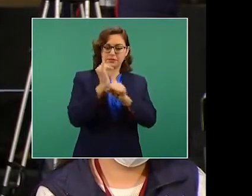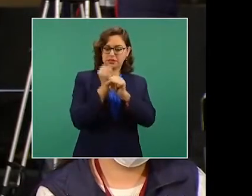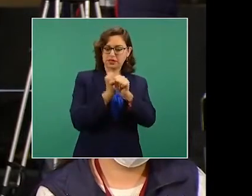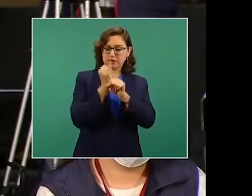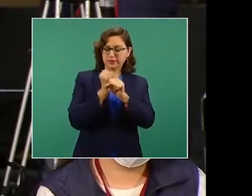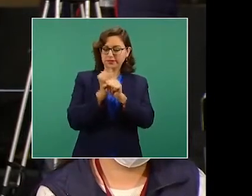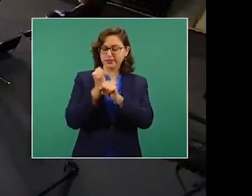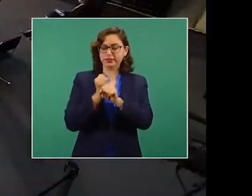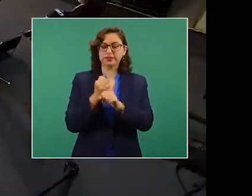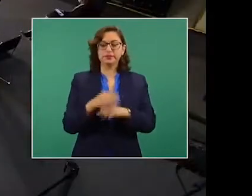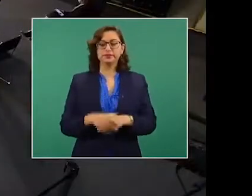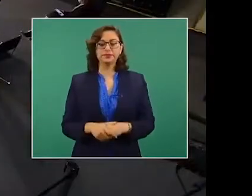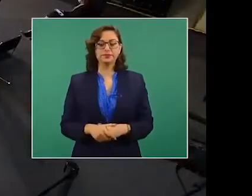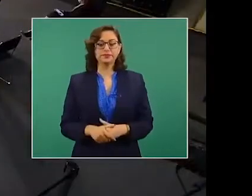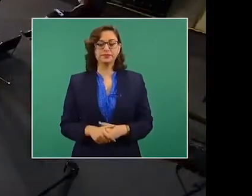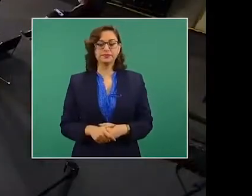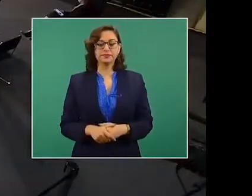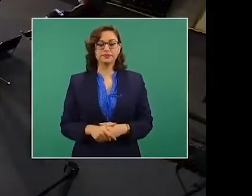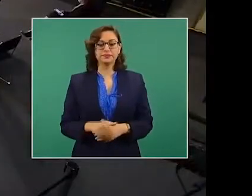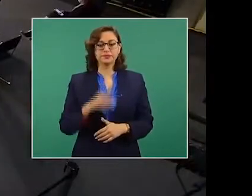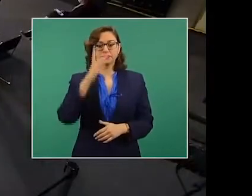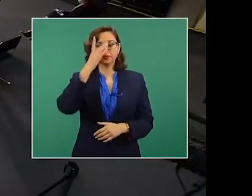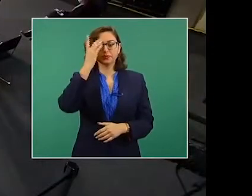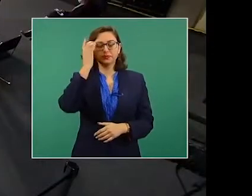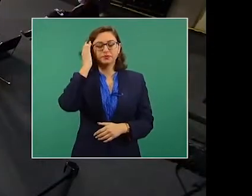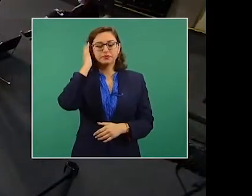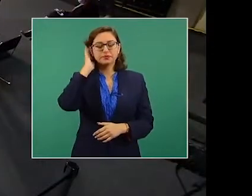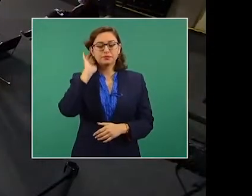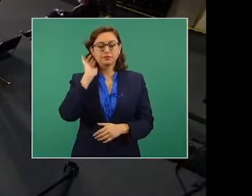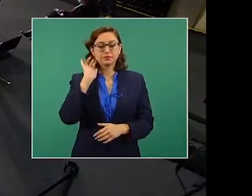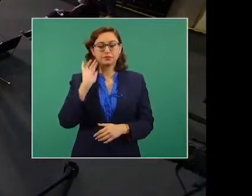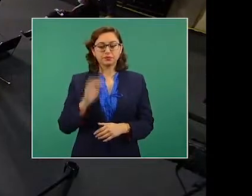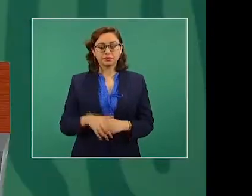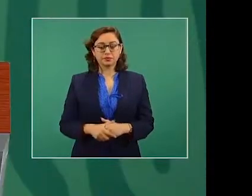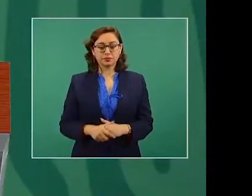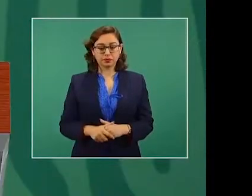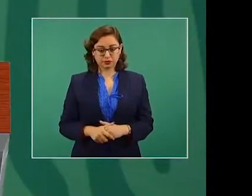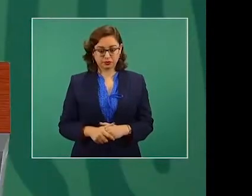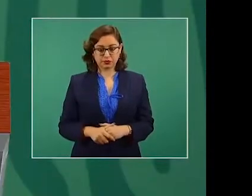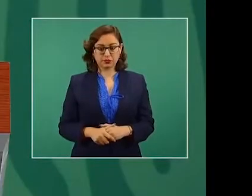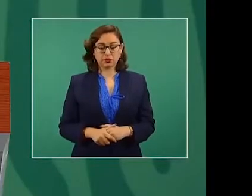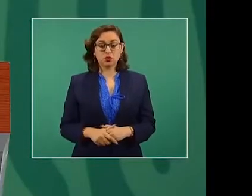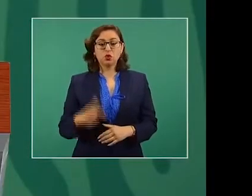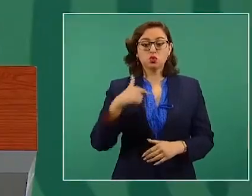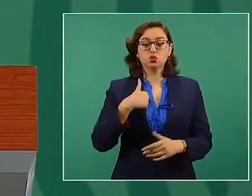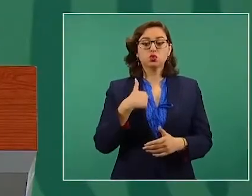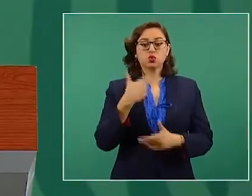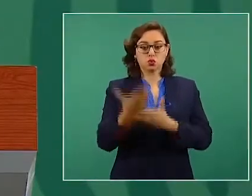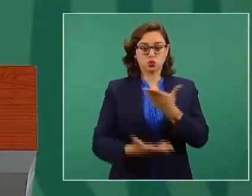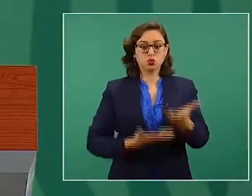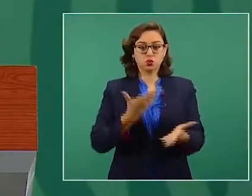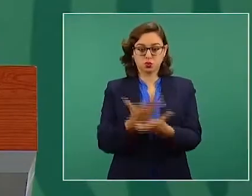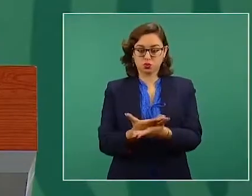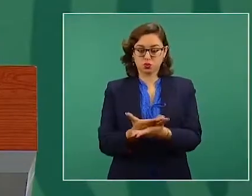del pasado. Bueno, te propongo que primero tengamos el